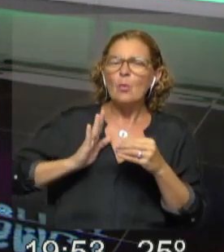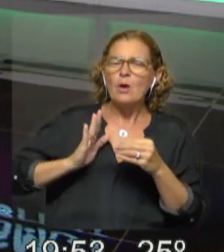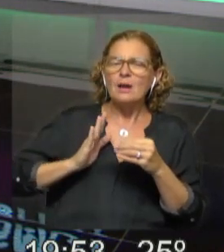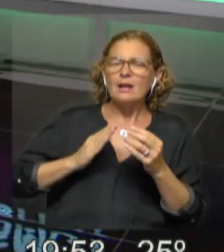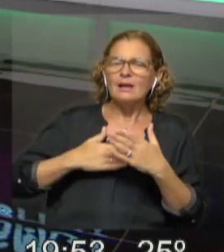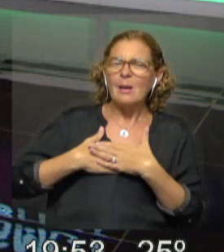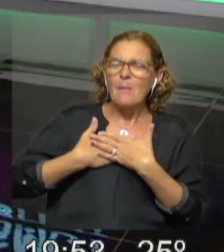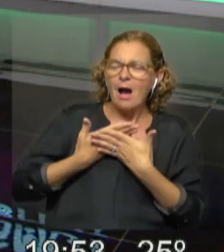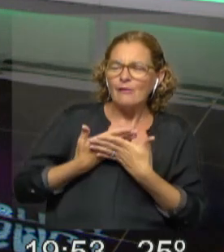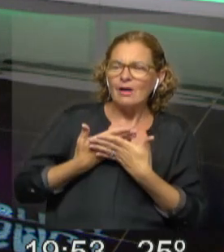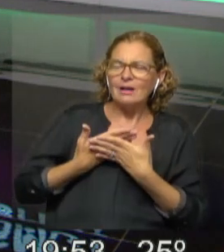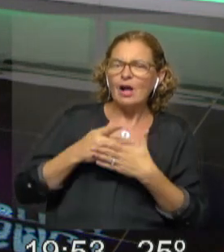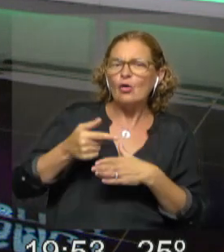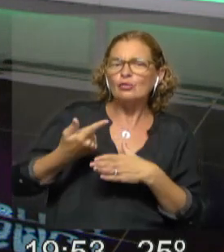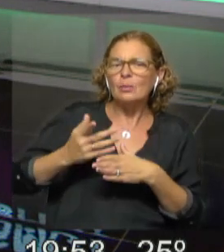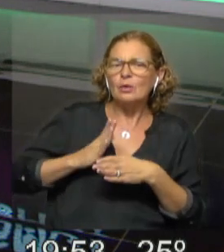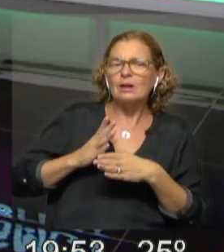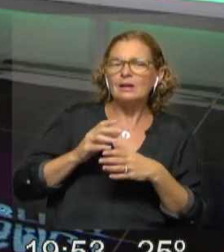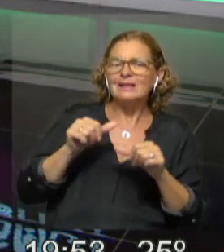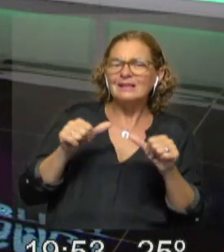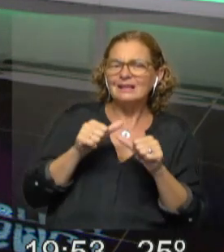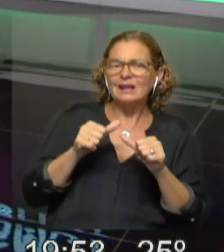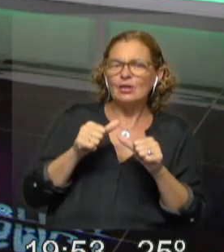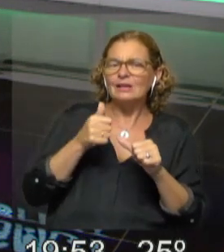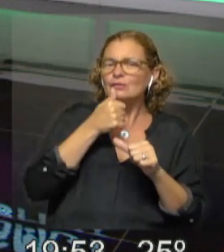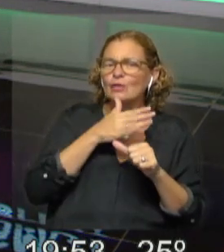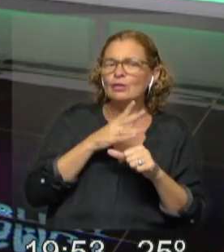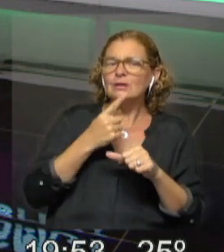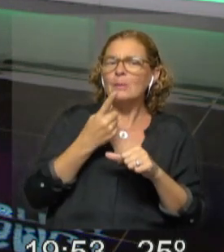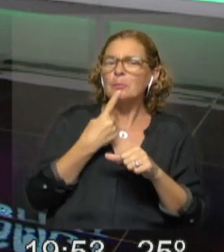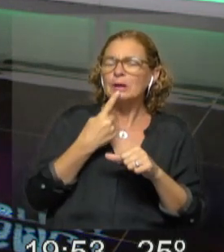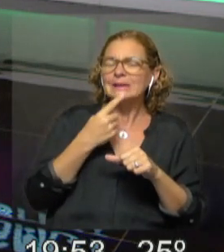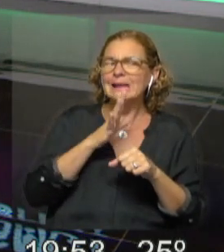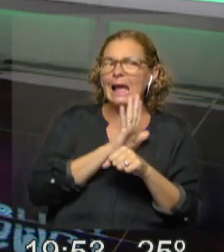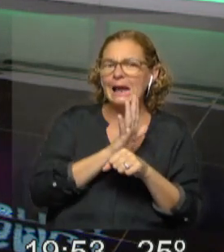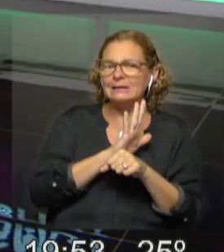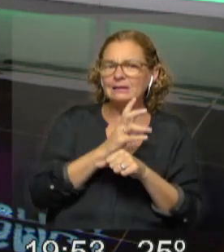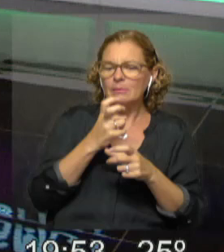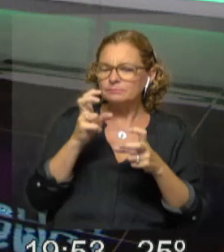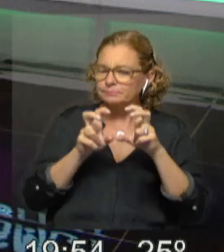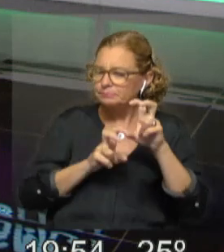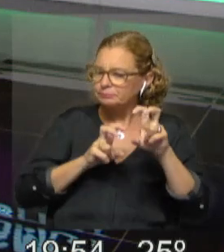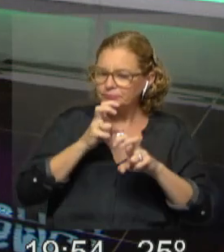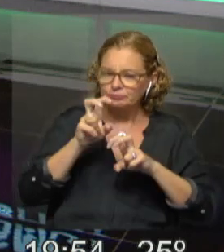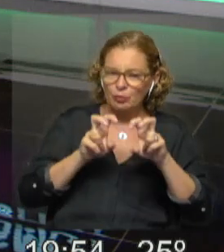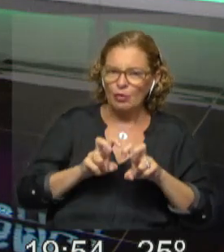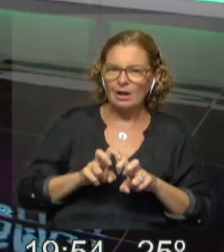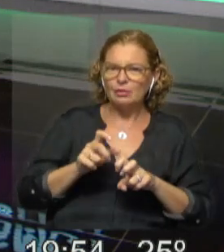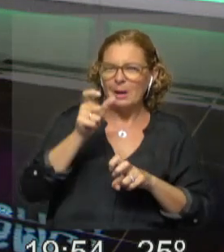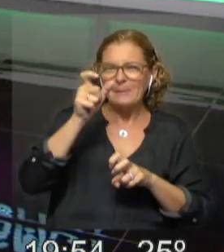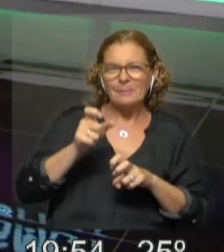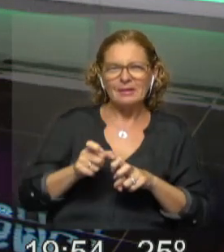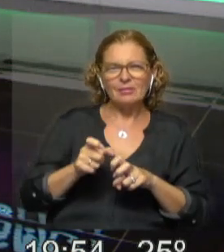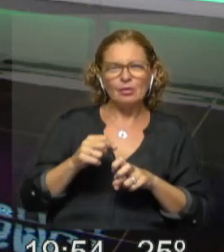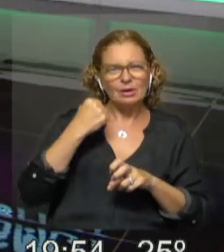país que construyeron la historia, la política, el movimiento social y el arte, por ejemplo. Se está haciendo una reconstrucción de estas figuras y de